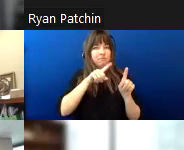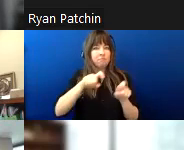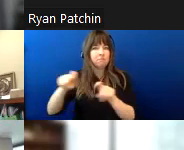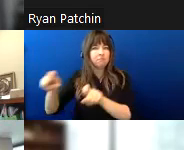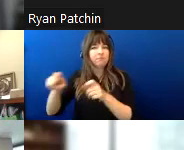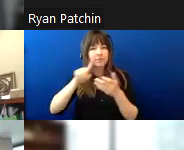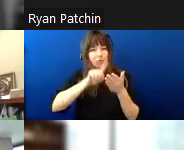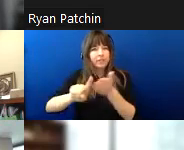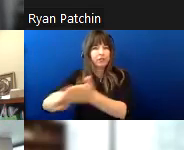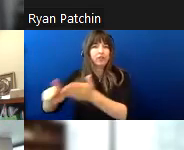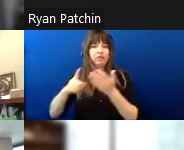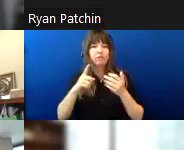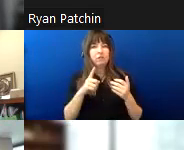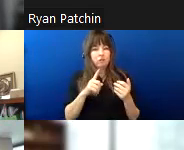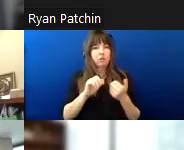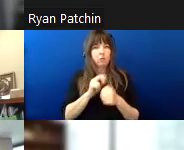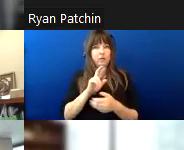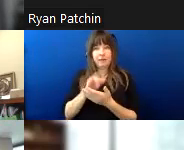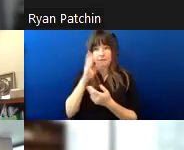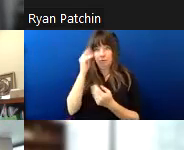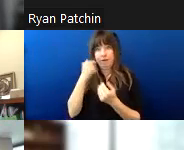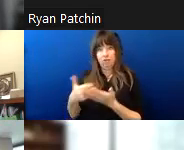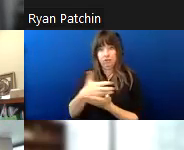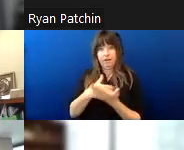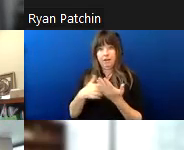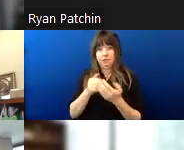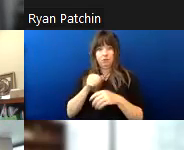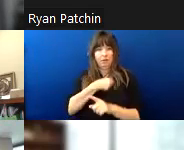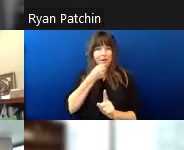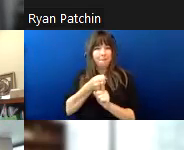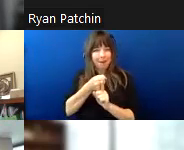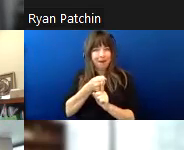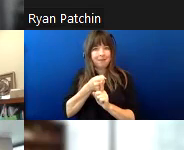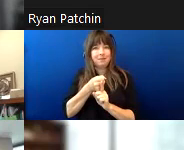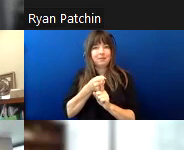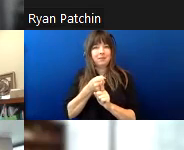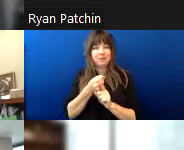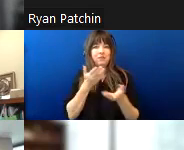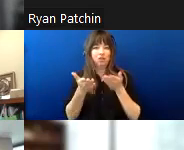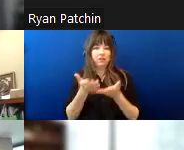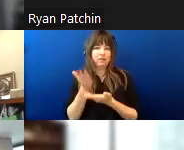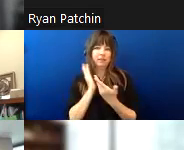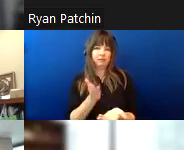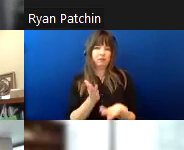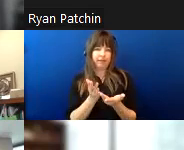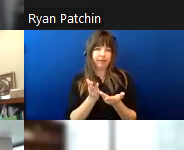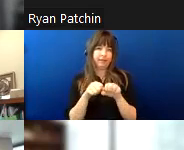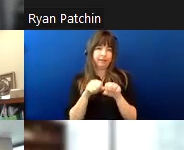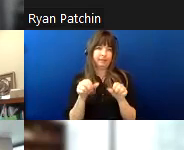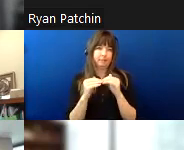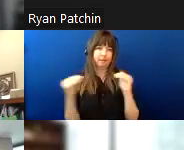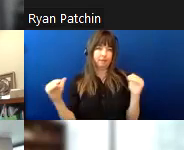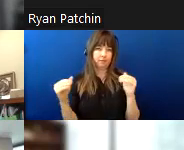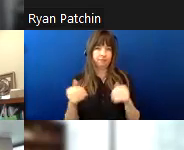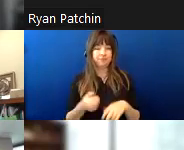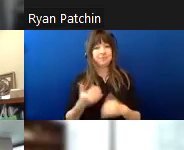y entonces usando esto para impactar al nivel del sistema. Así que con esto yo tengo un placer